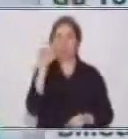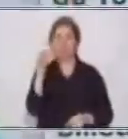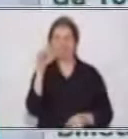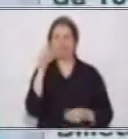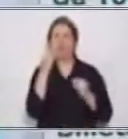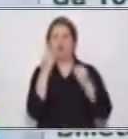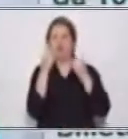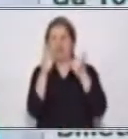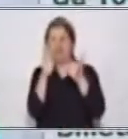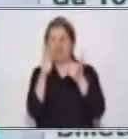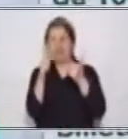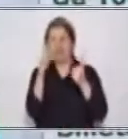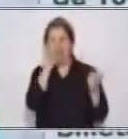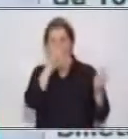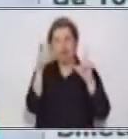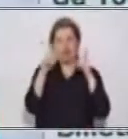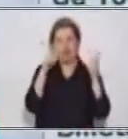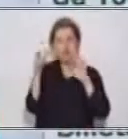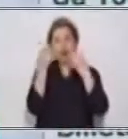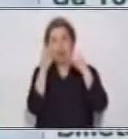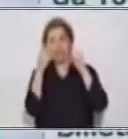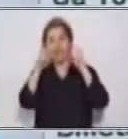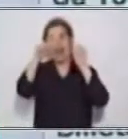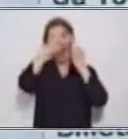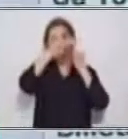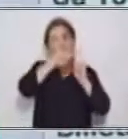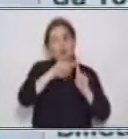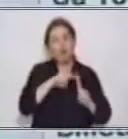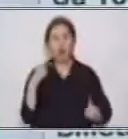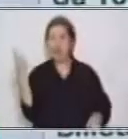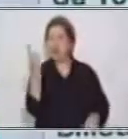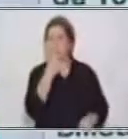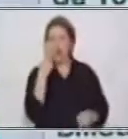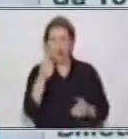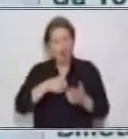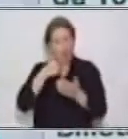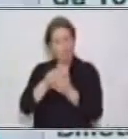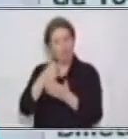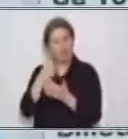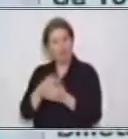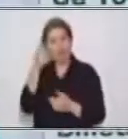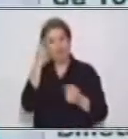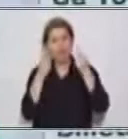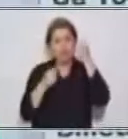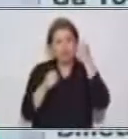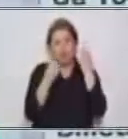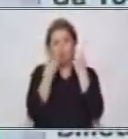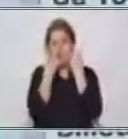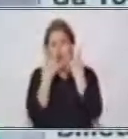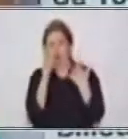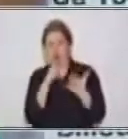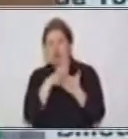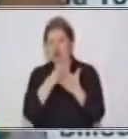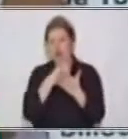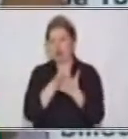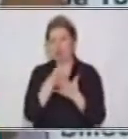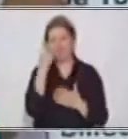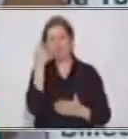Muy bien. Estamos listos para hacer la suma de todo lo que gastaron y para saber cuánto deben pagar.